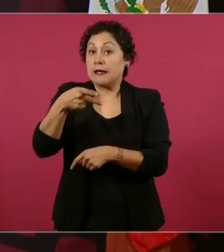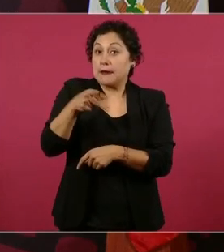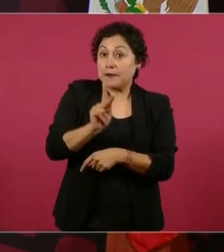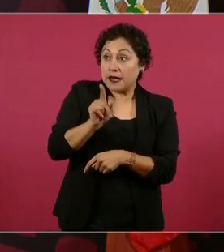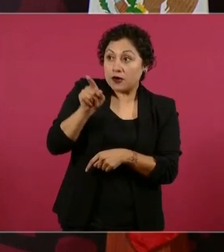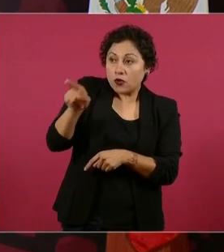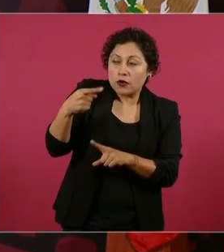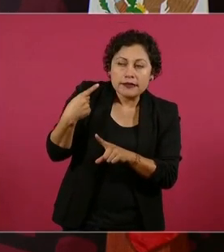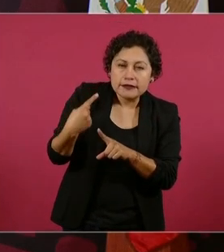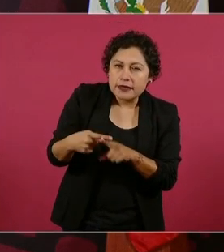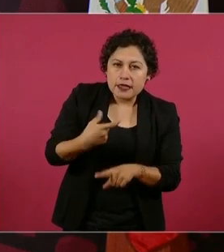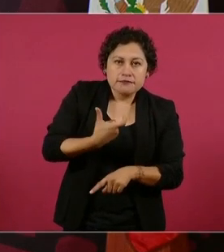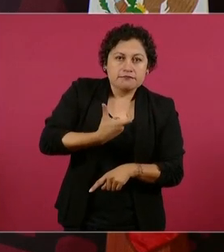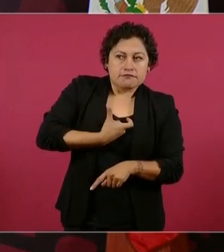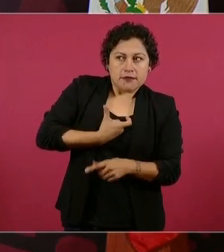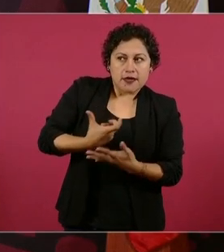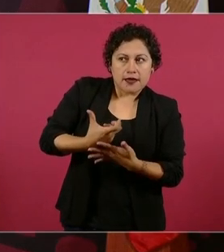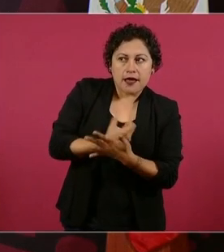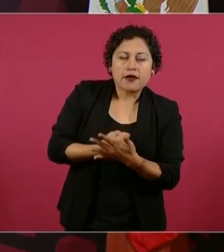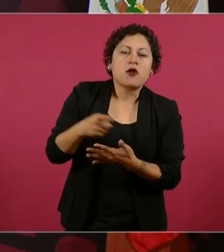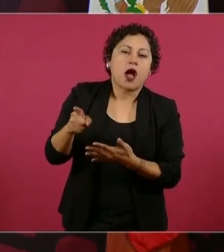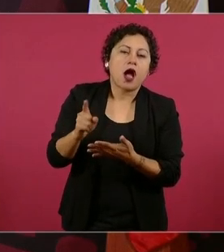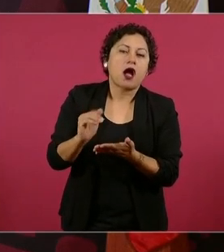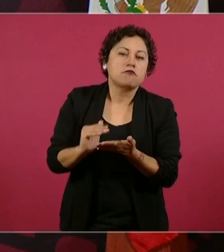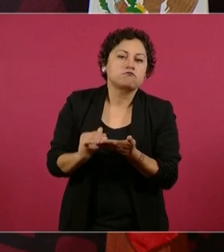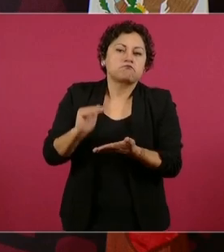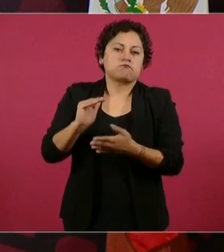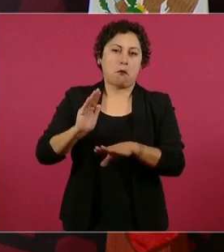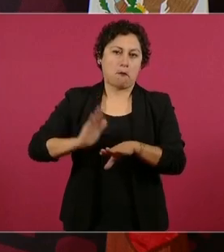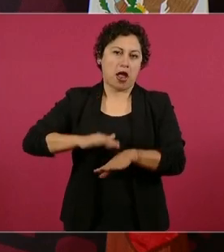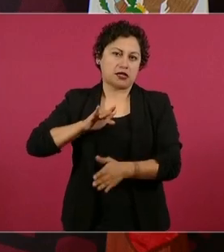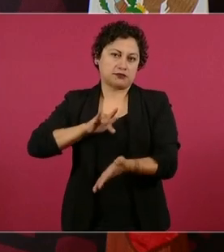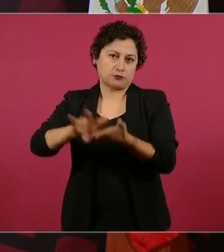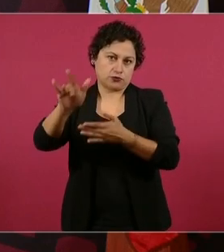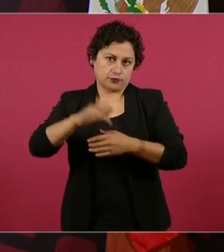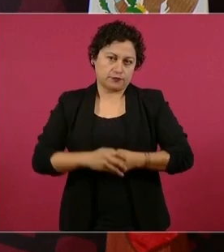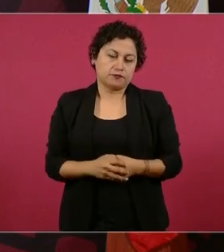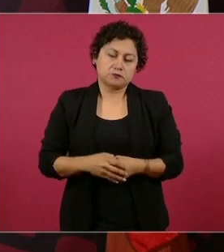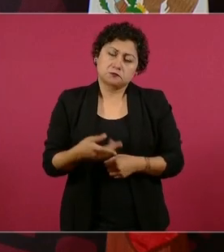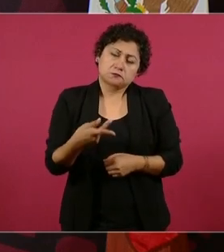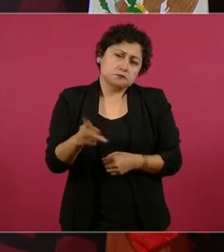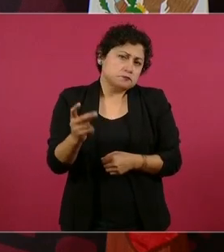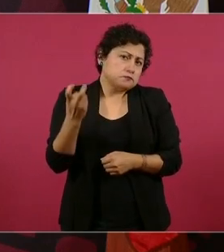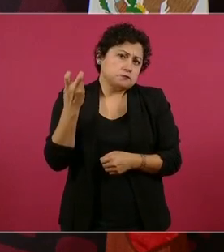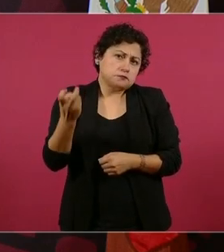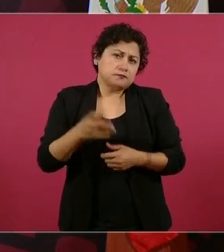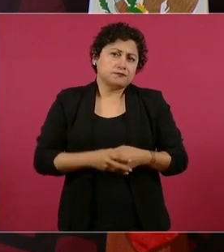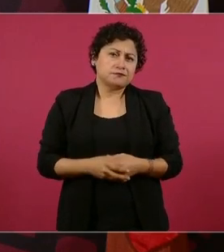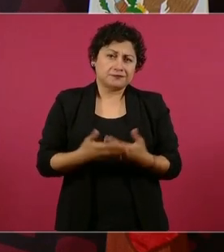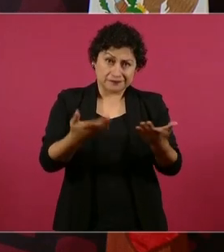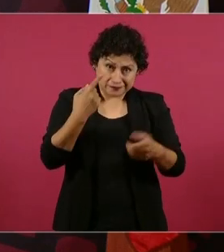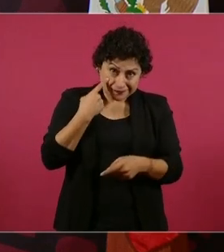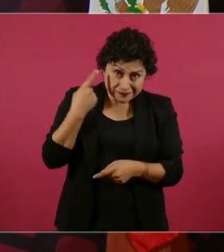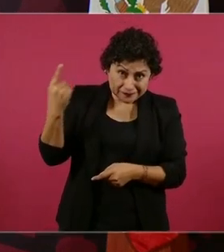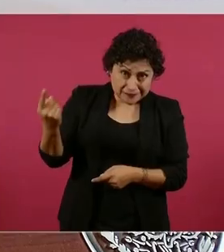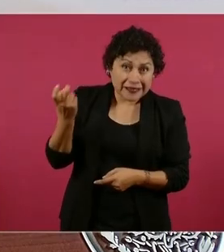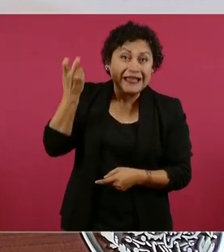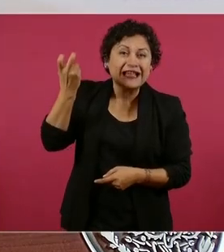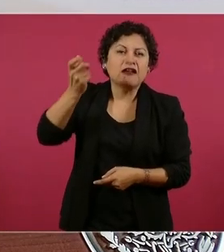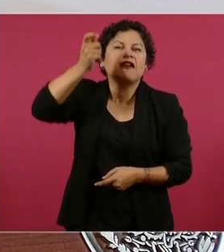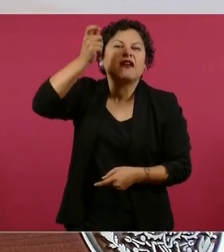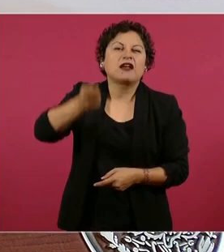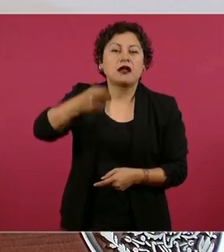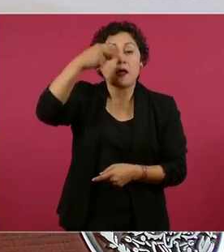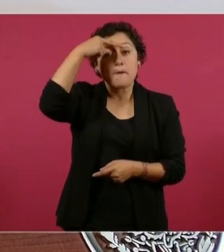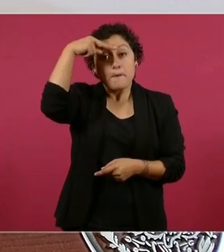pero ya está, Esto es México.